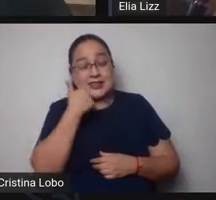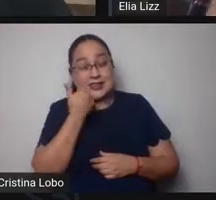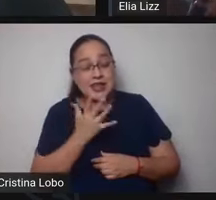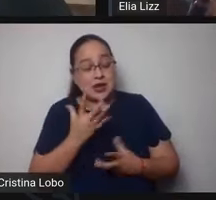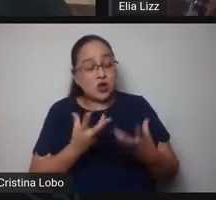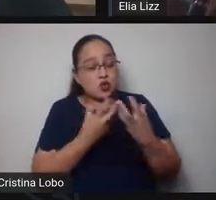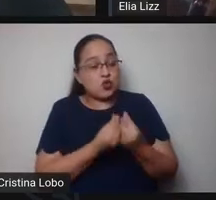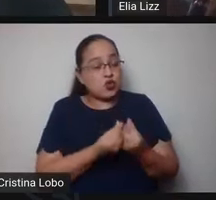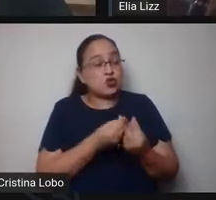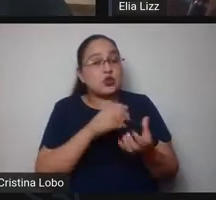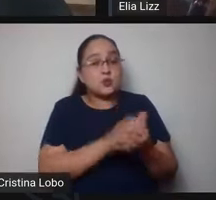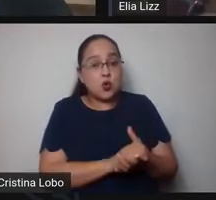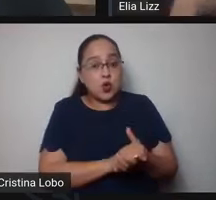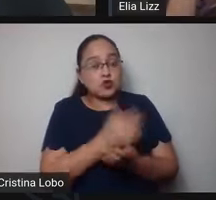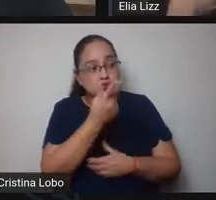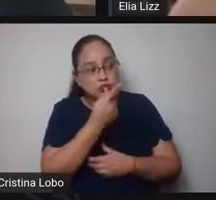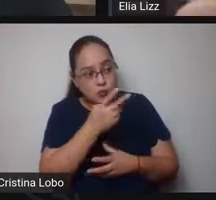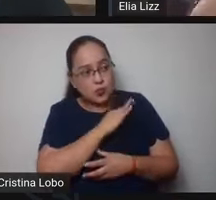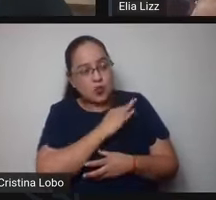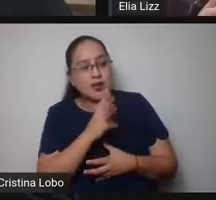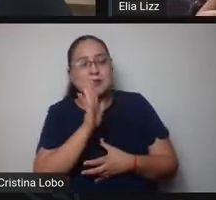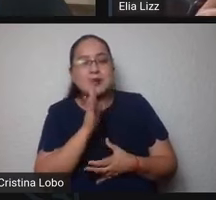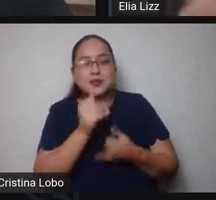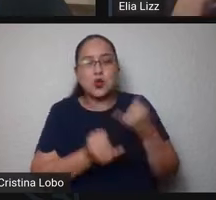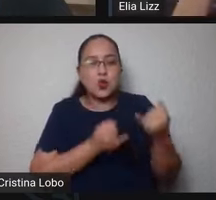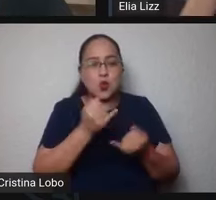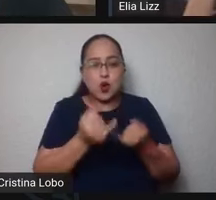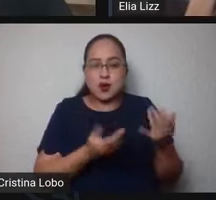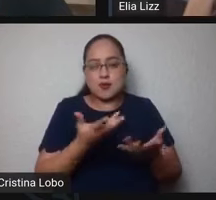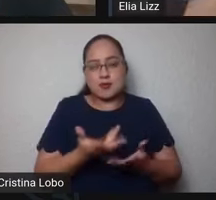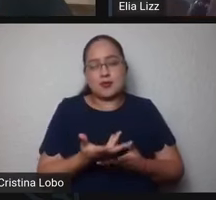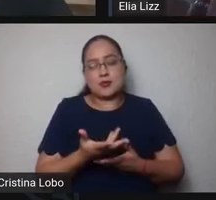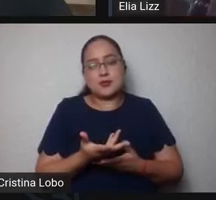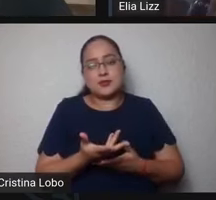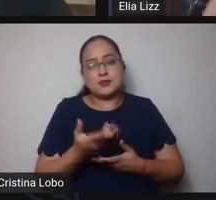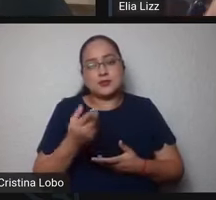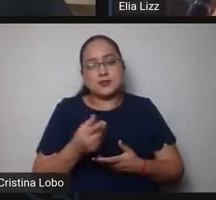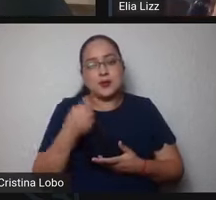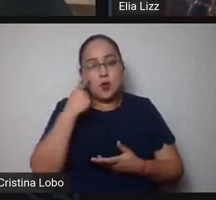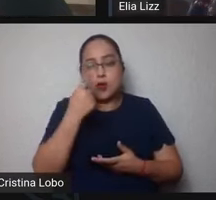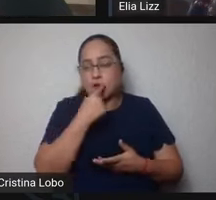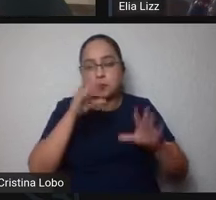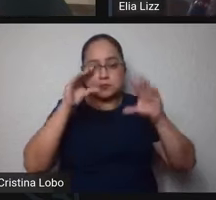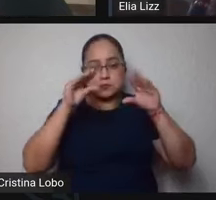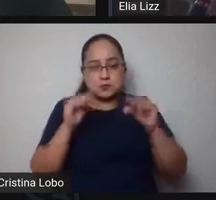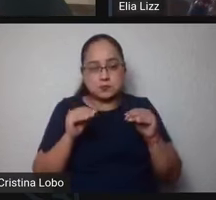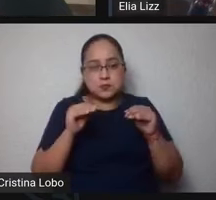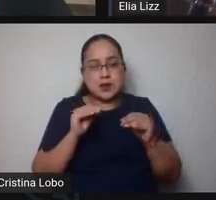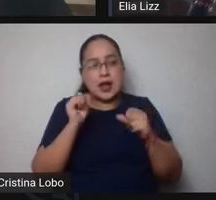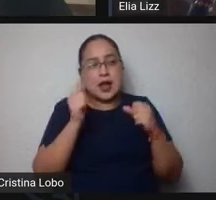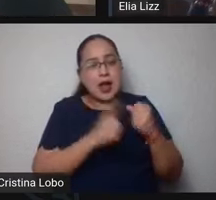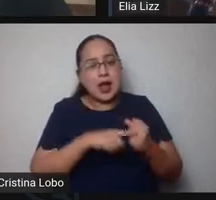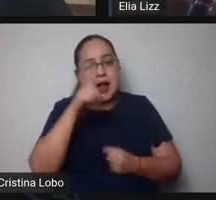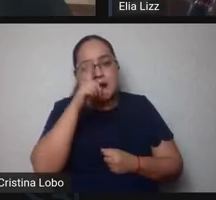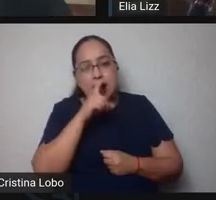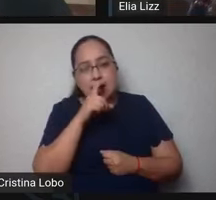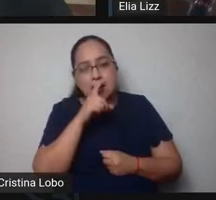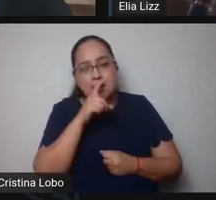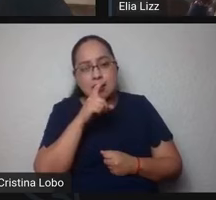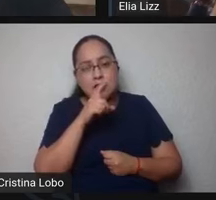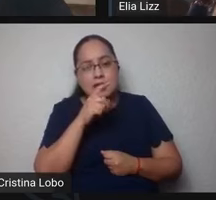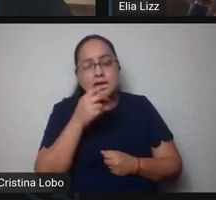pareja y tu pareja se presta, jueguen mucho en ese aspecto, cerrado los ojos, pásale agüita,